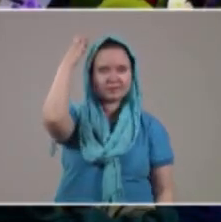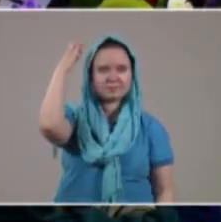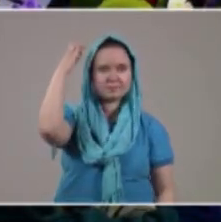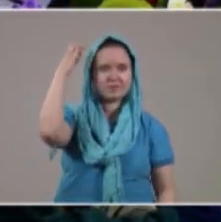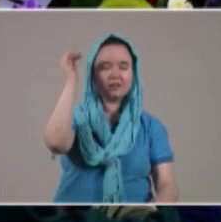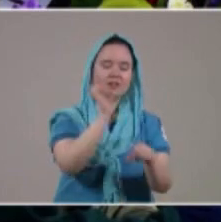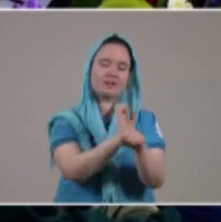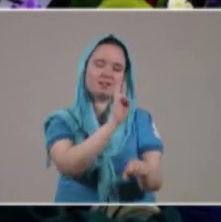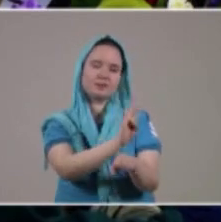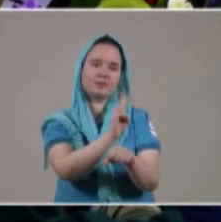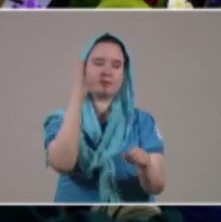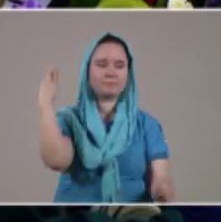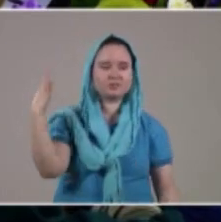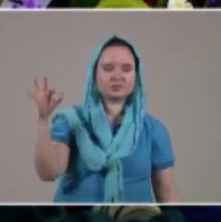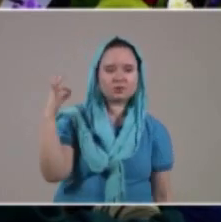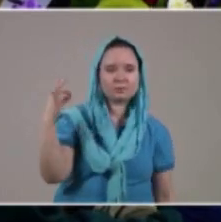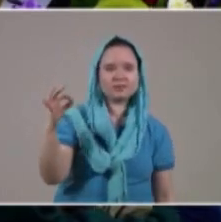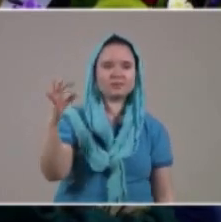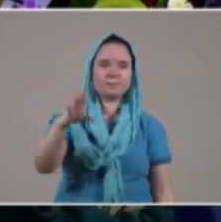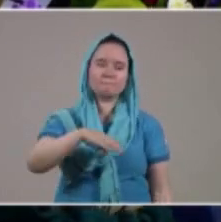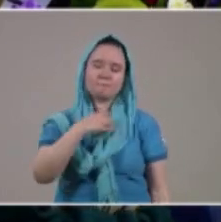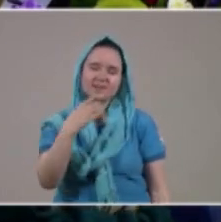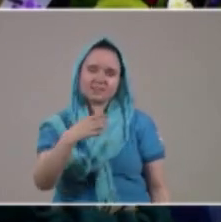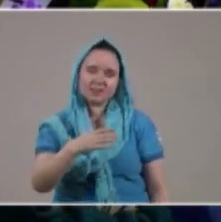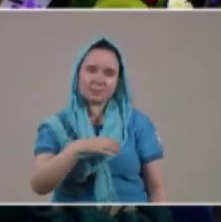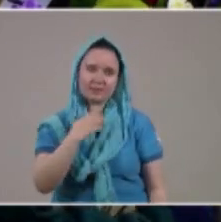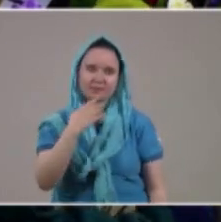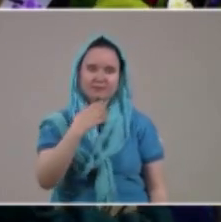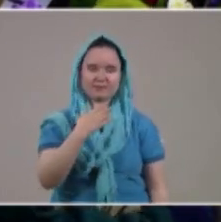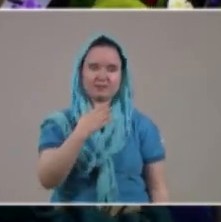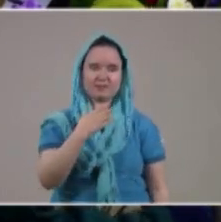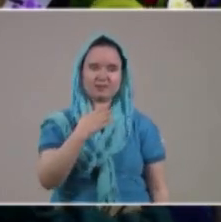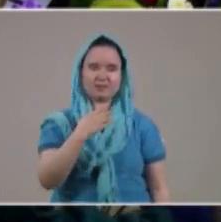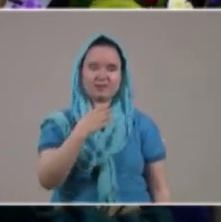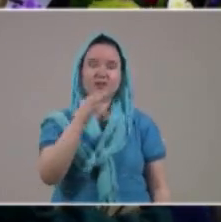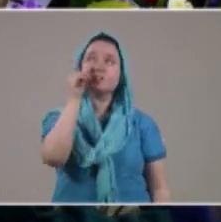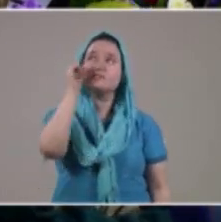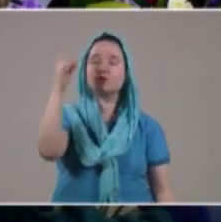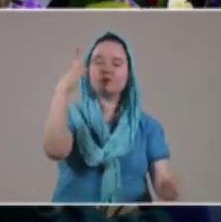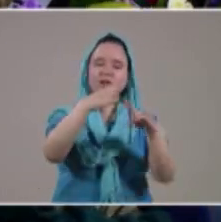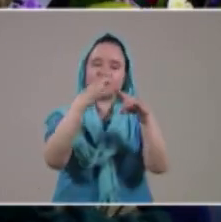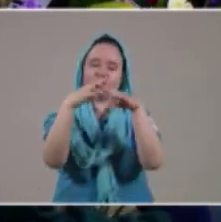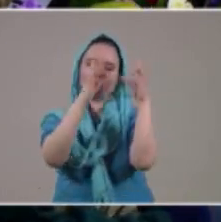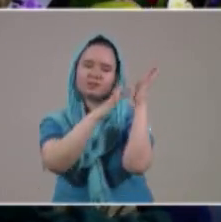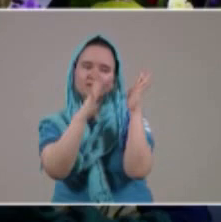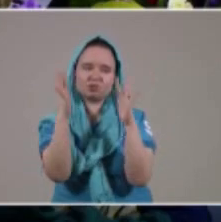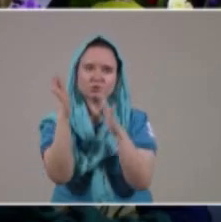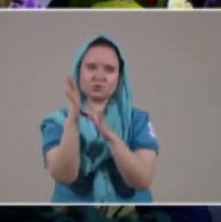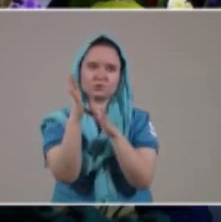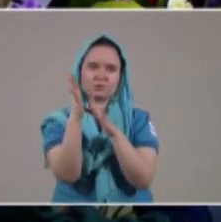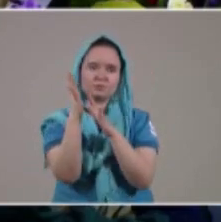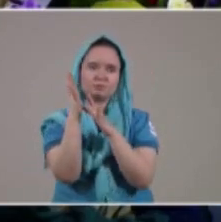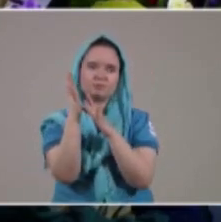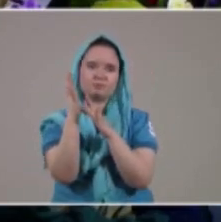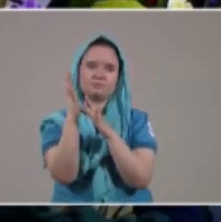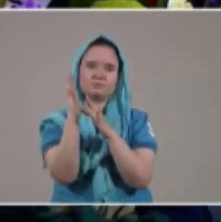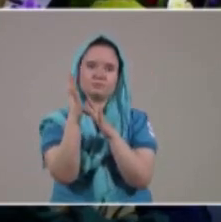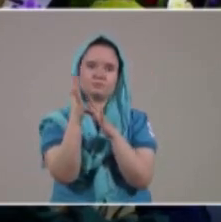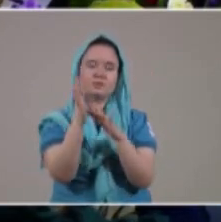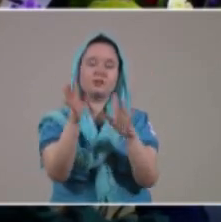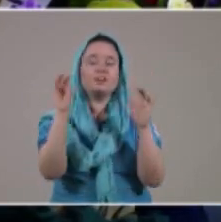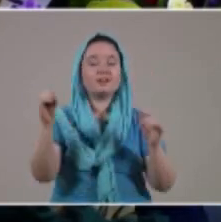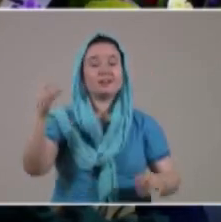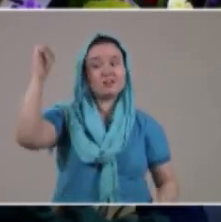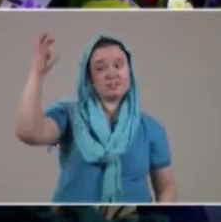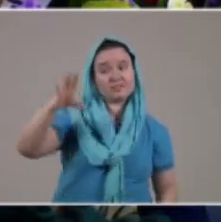proféticamente, evangelísticamente, pastoralmente, magistralmente, Señor, en el nombre poderoso de Jesús, y que